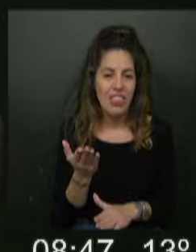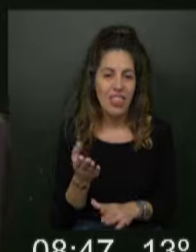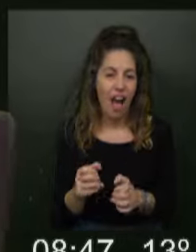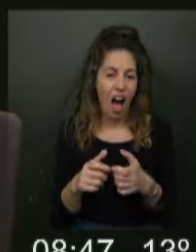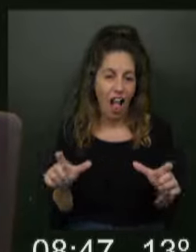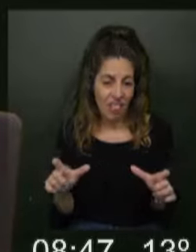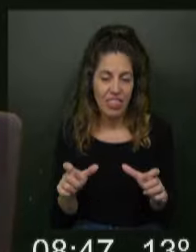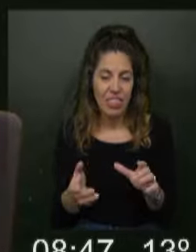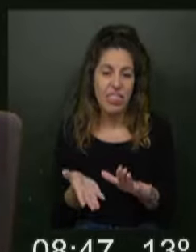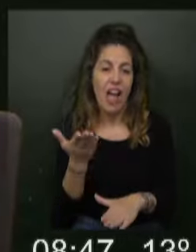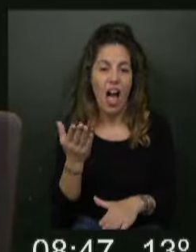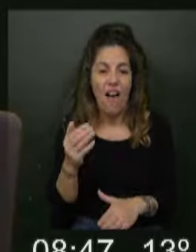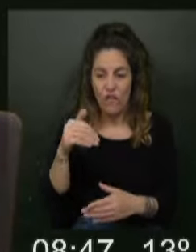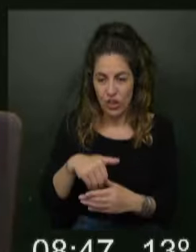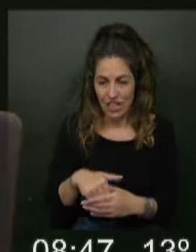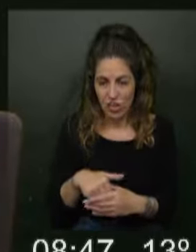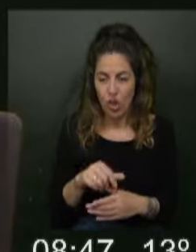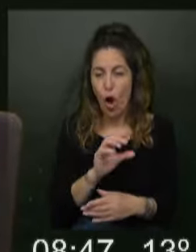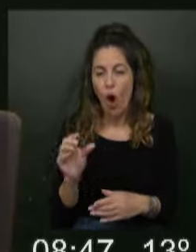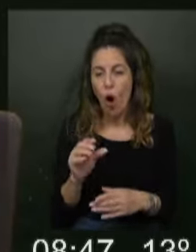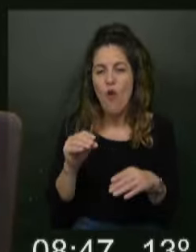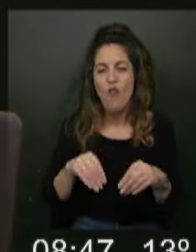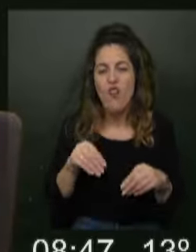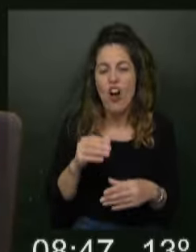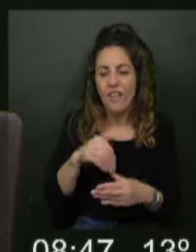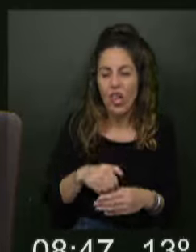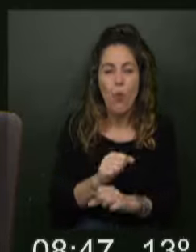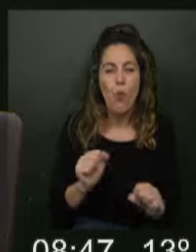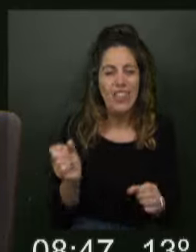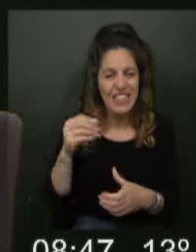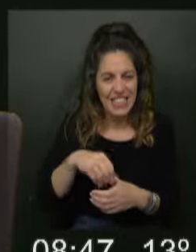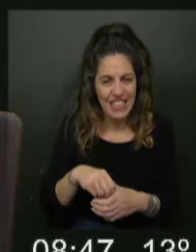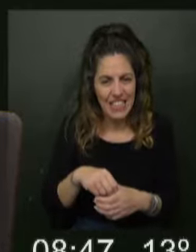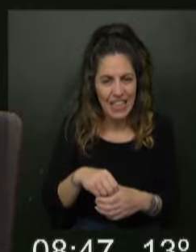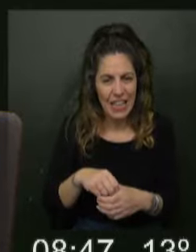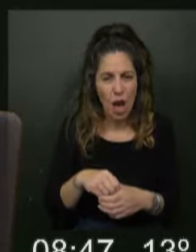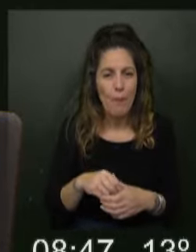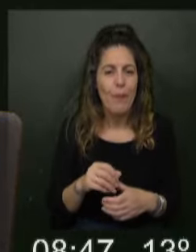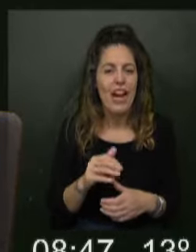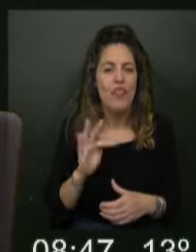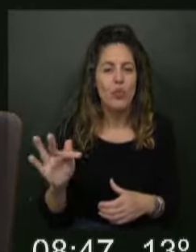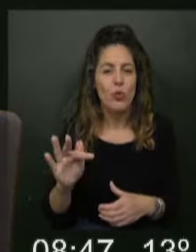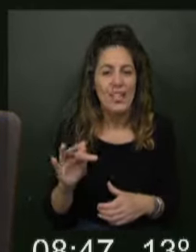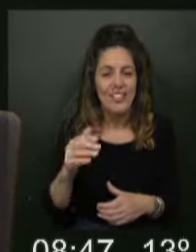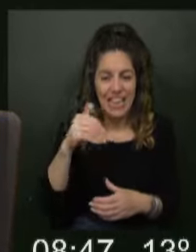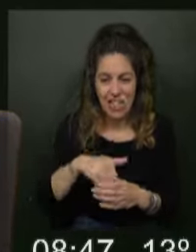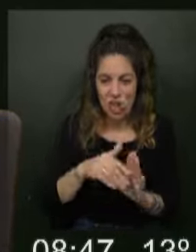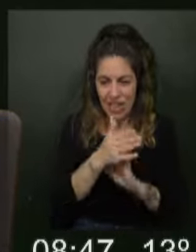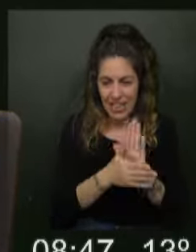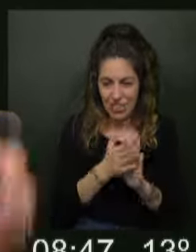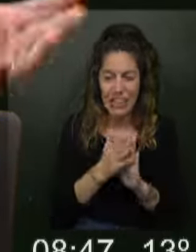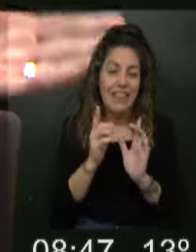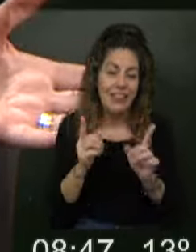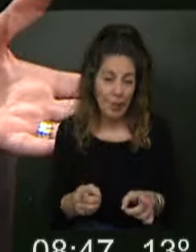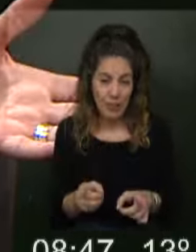magra votación Eh puede llegar a incidir en el electorado de Cara a las elecciones nacionales incluso también